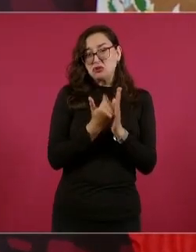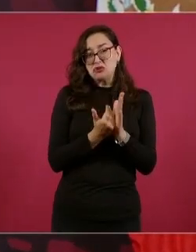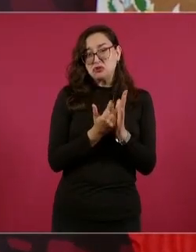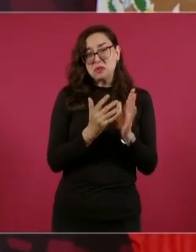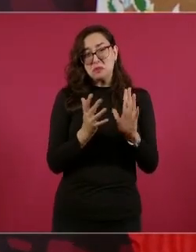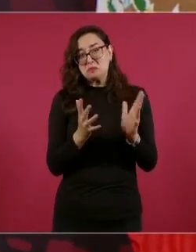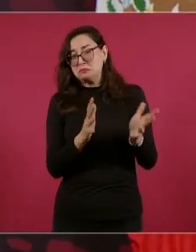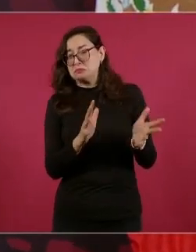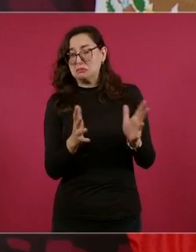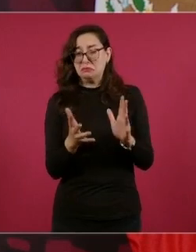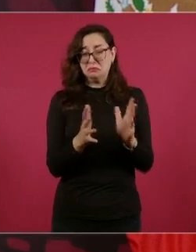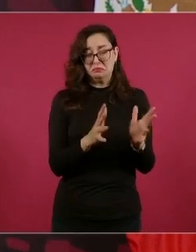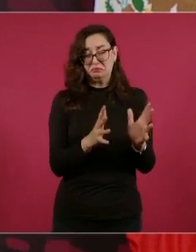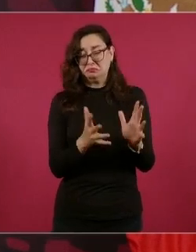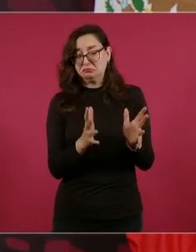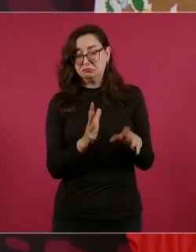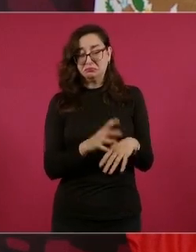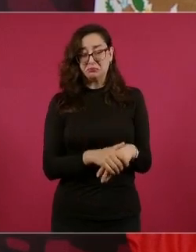20,